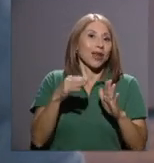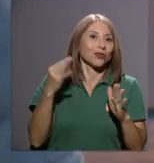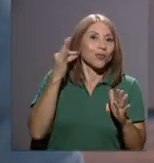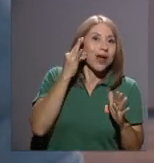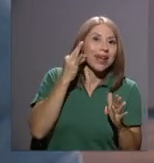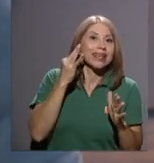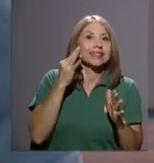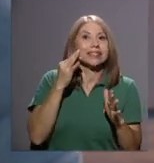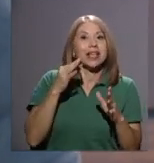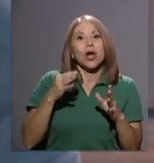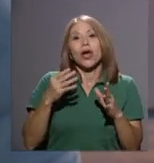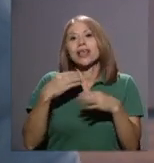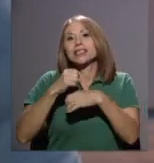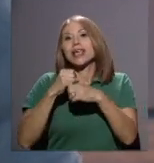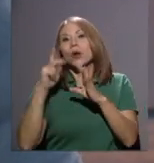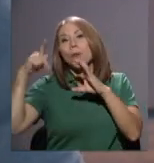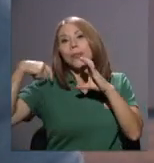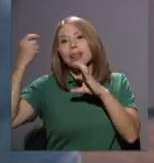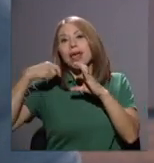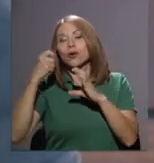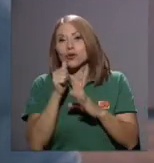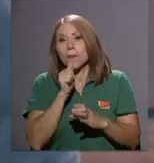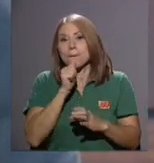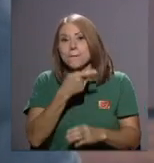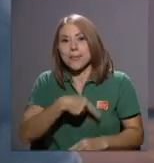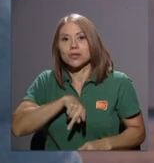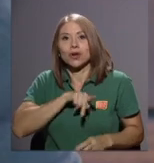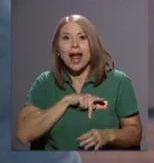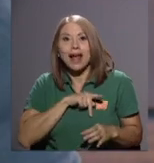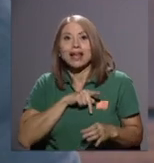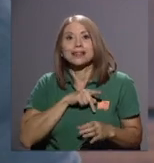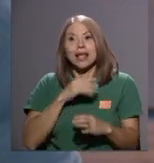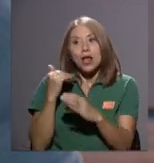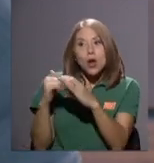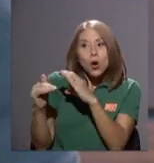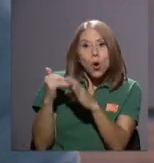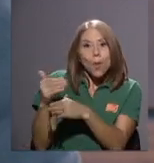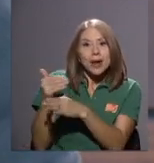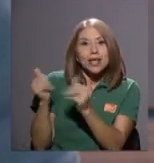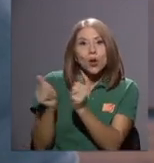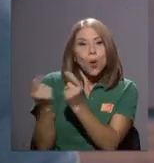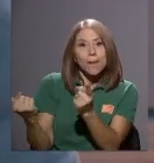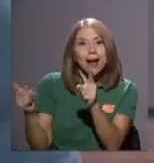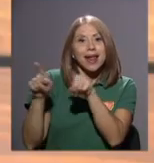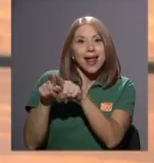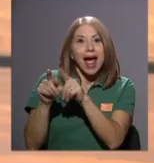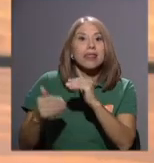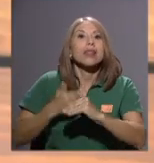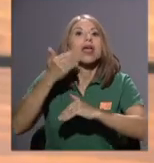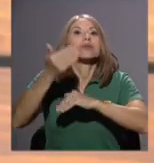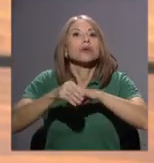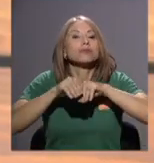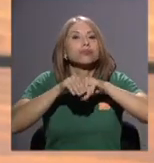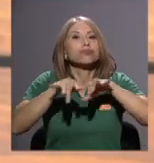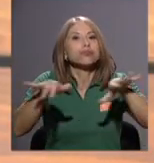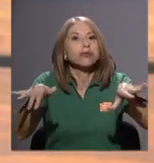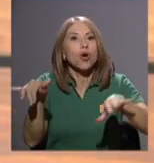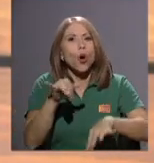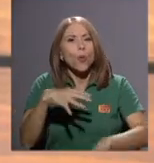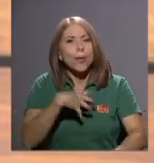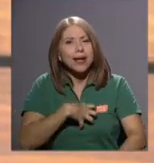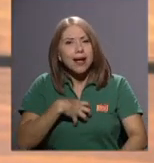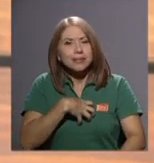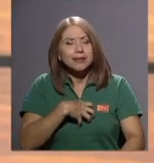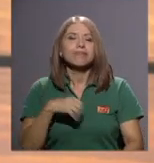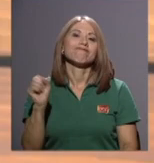sé, videos íntimos, por ejemplo, que tal vez resultaron en momentos determinados como una pornovenganza. De hecho, eso es muy común